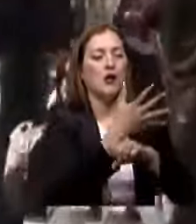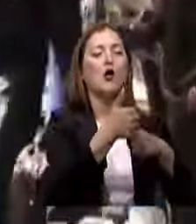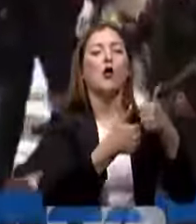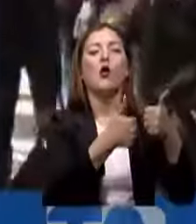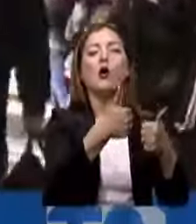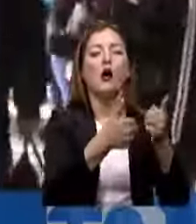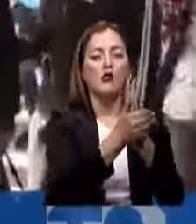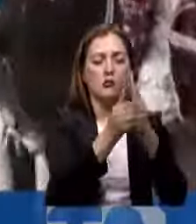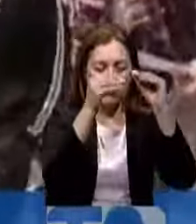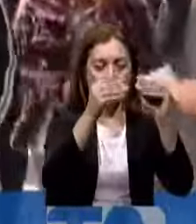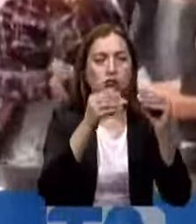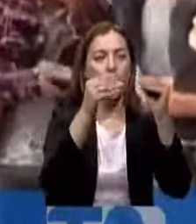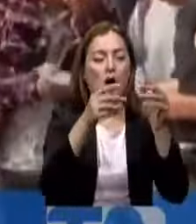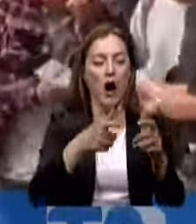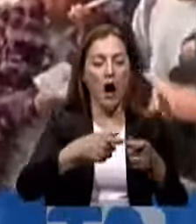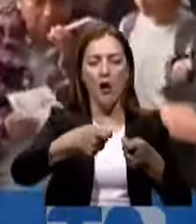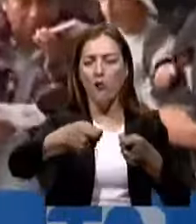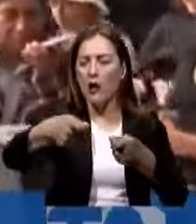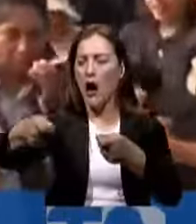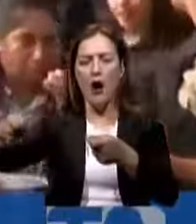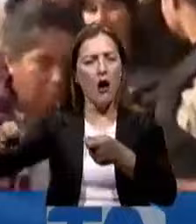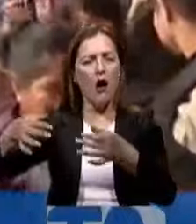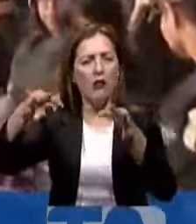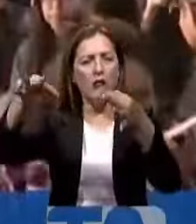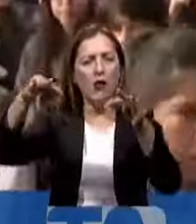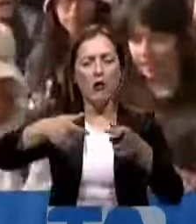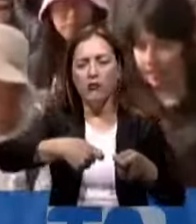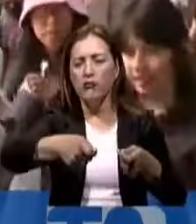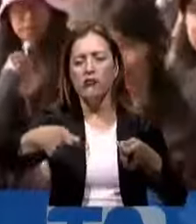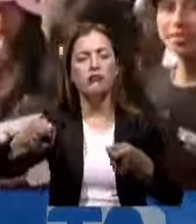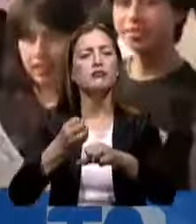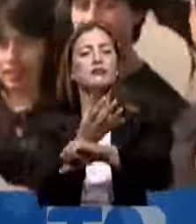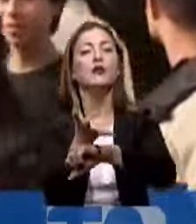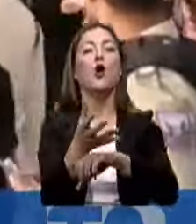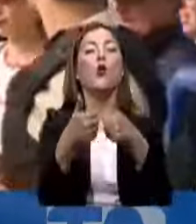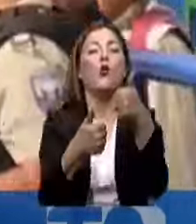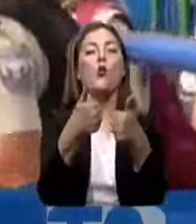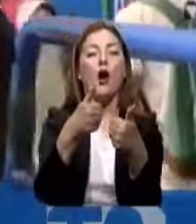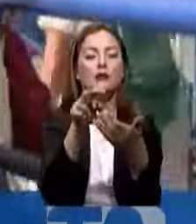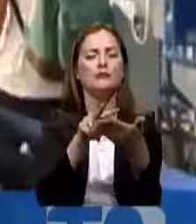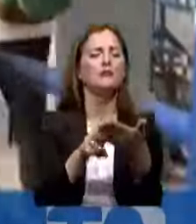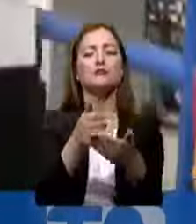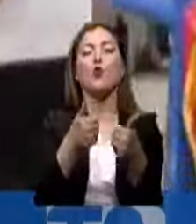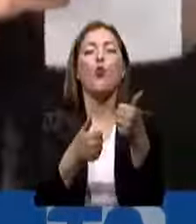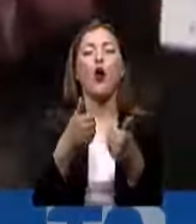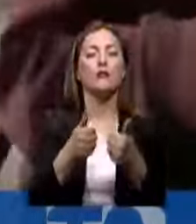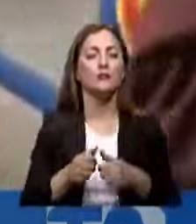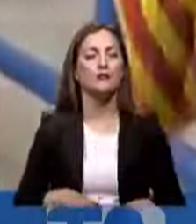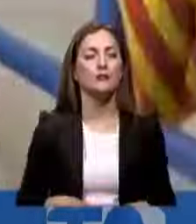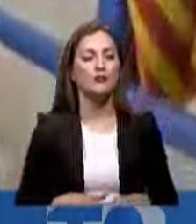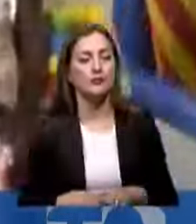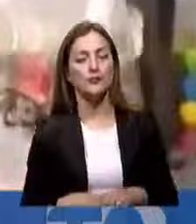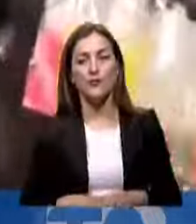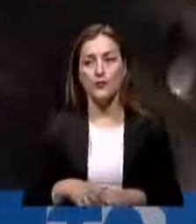recomendaciones que les están dando? Vemos flyers que están recibiendo las personas también. ¿Qué recomendaciones están escritas ahí? Sí, bueno,